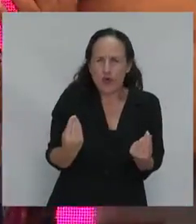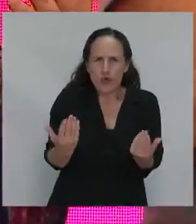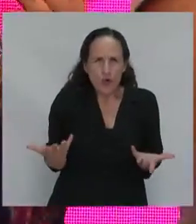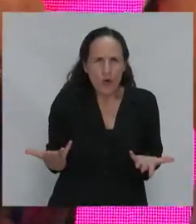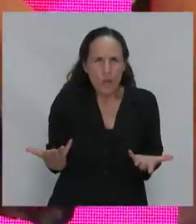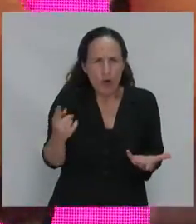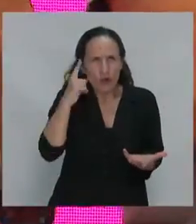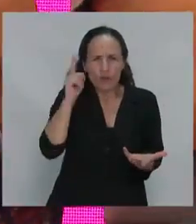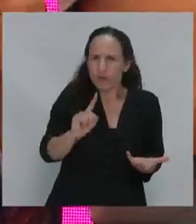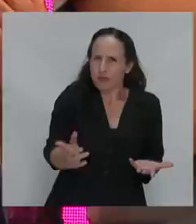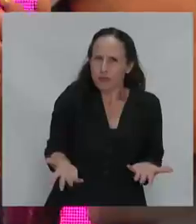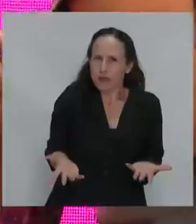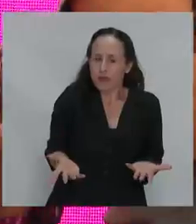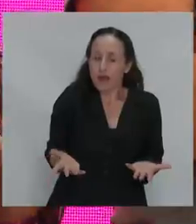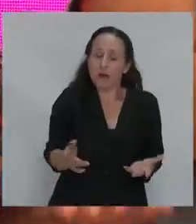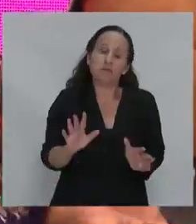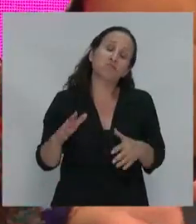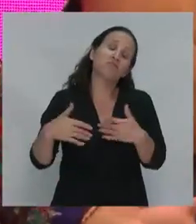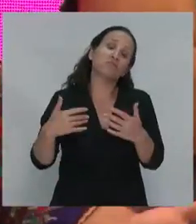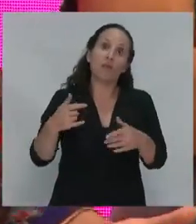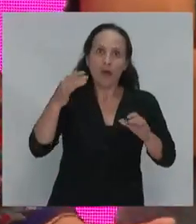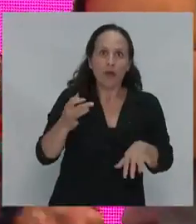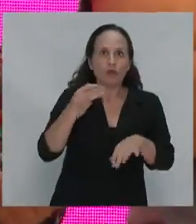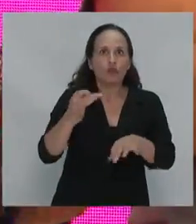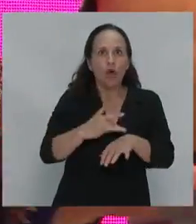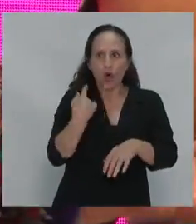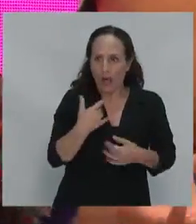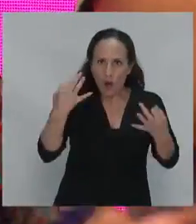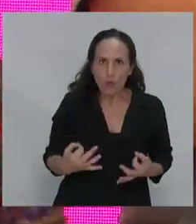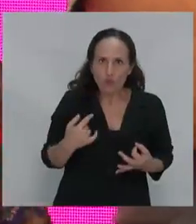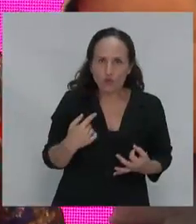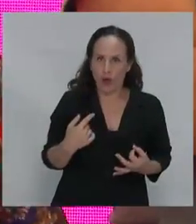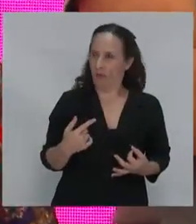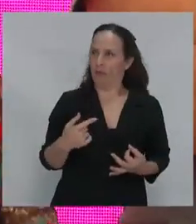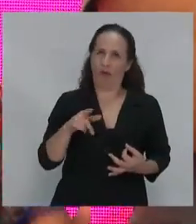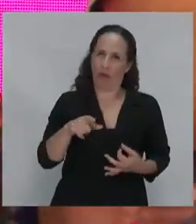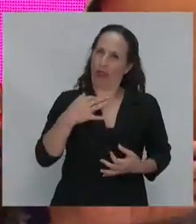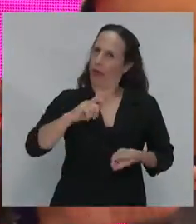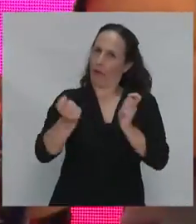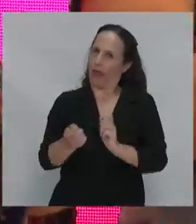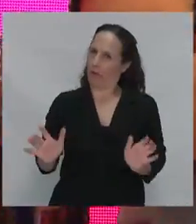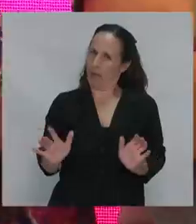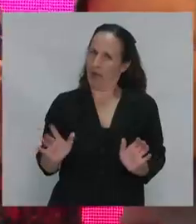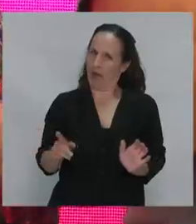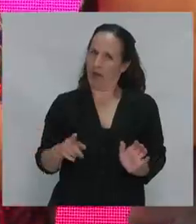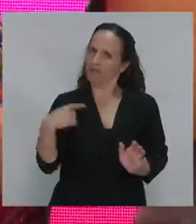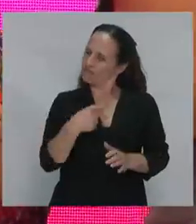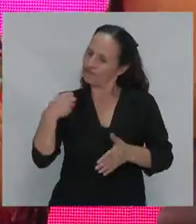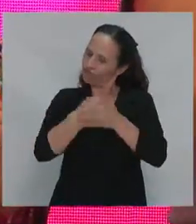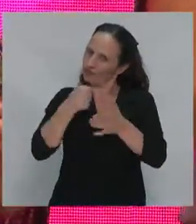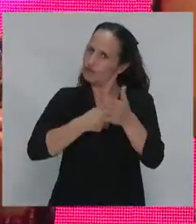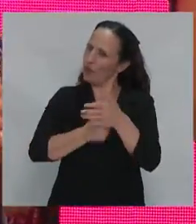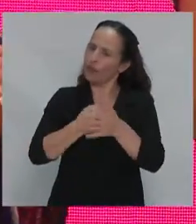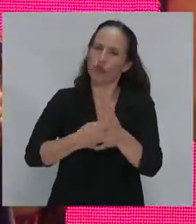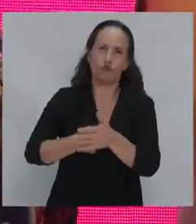y cuando nos tocó vivir nos dijimos no esto tiene que cambiar muchachos no puede ser así entonces luchamos cuando un proceso de